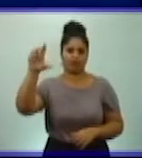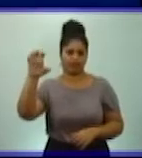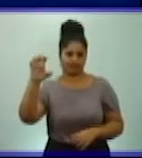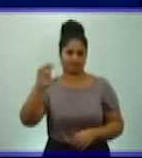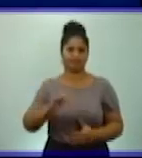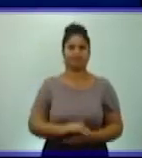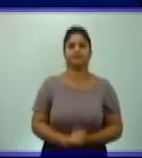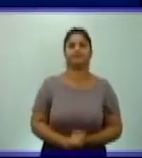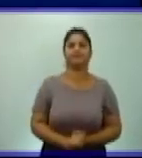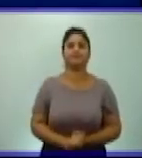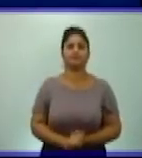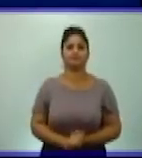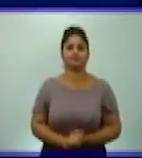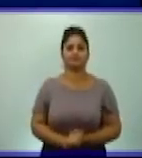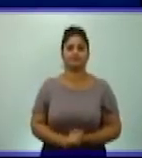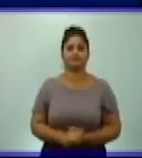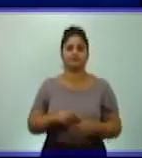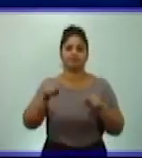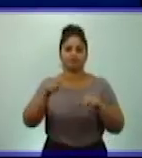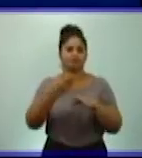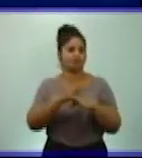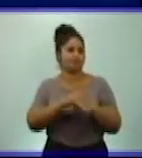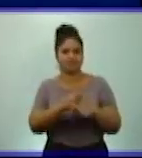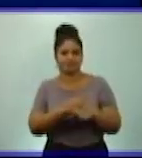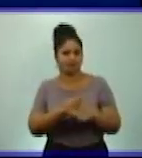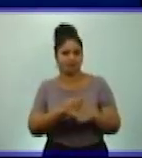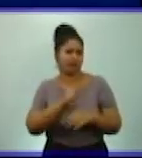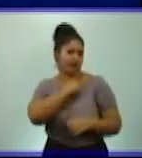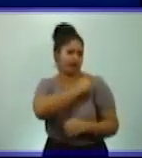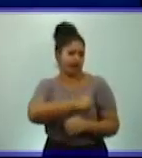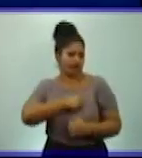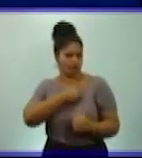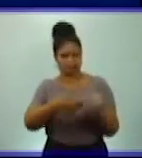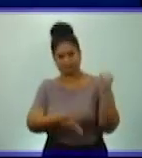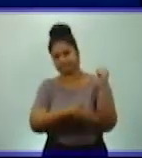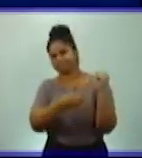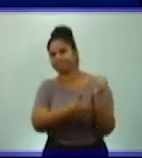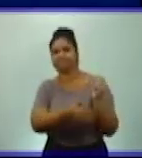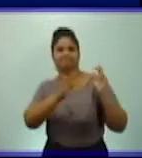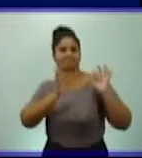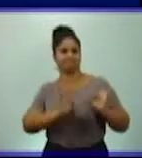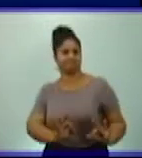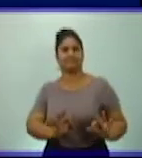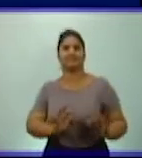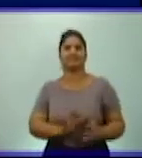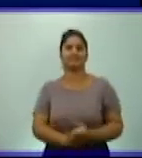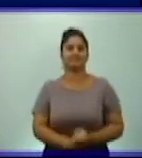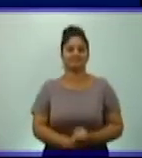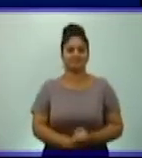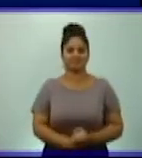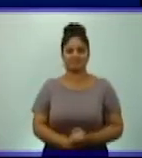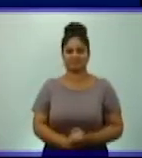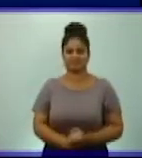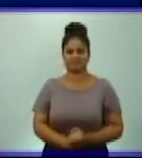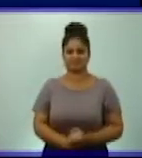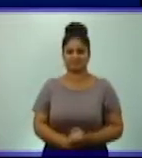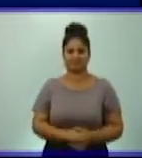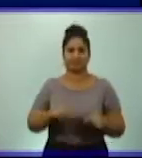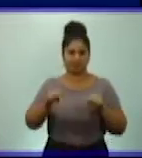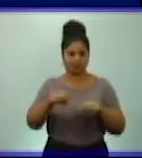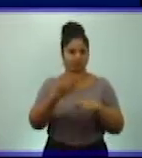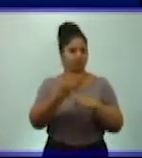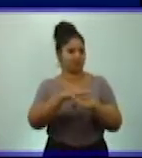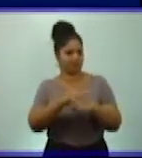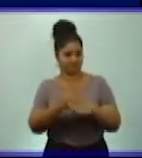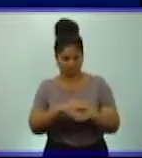Amor verdadero, por supuesto. No hay otra conclusión a la que podamos arribar, aunque la poesía